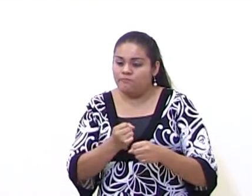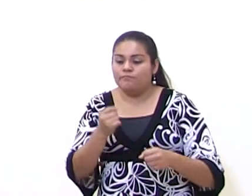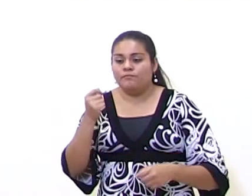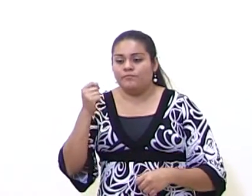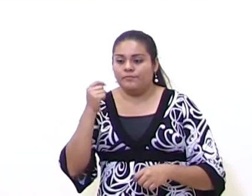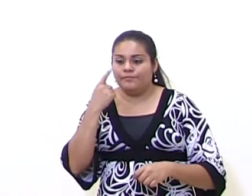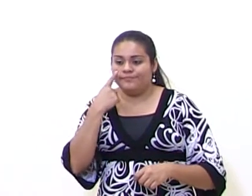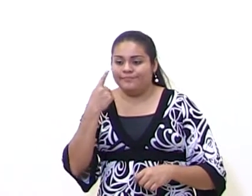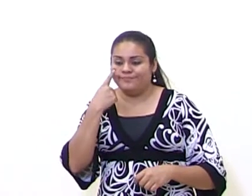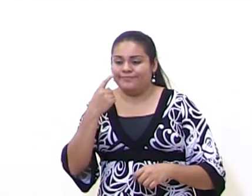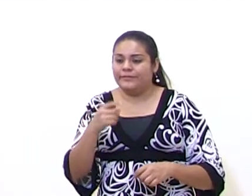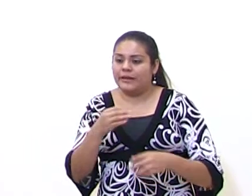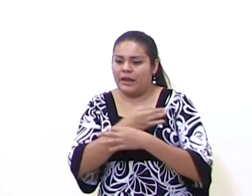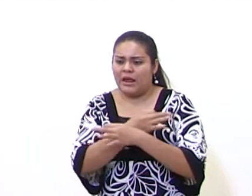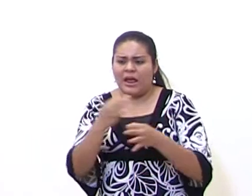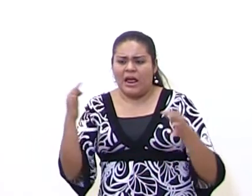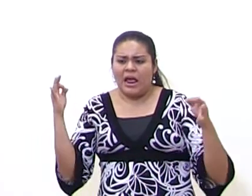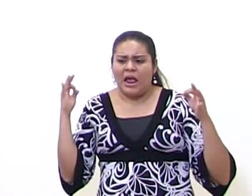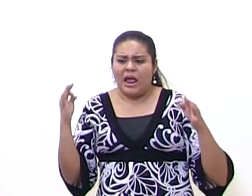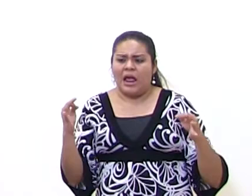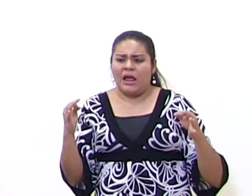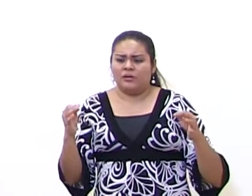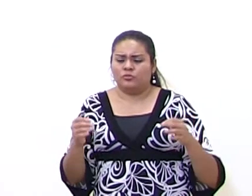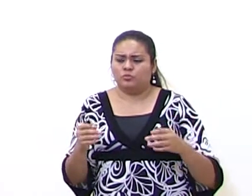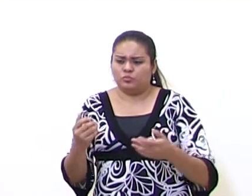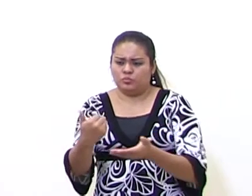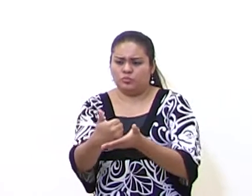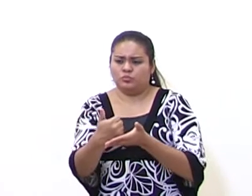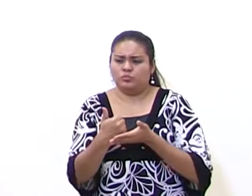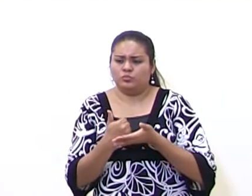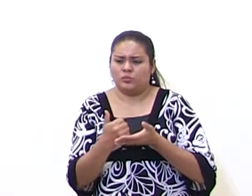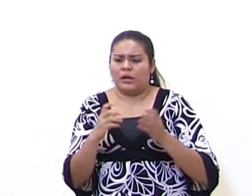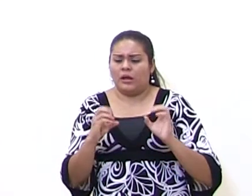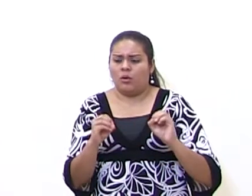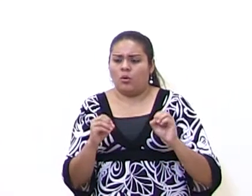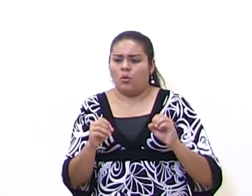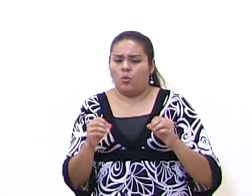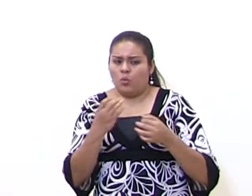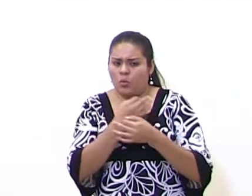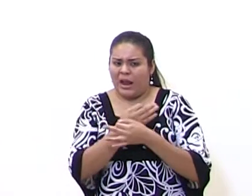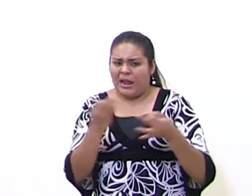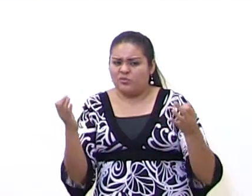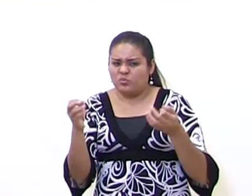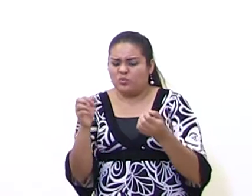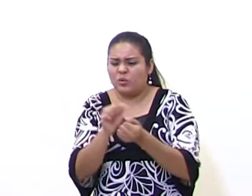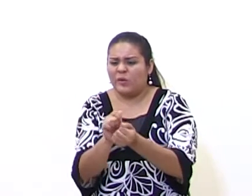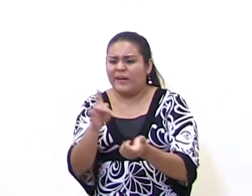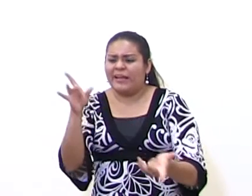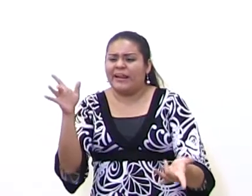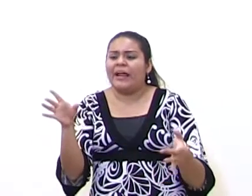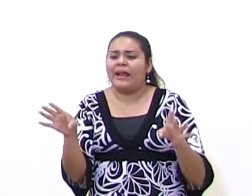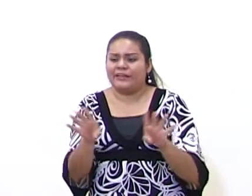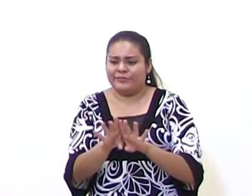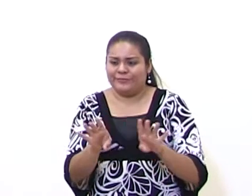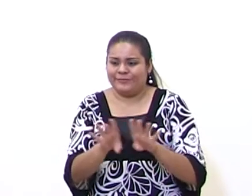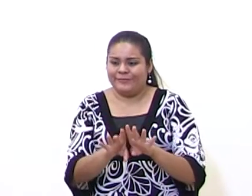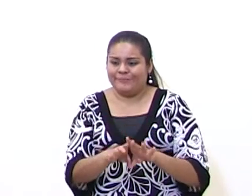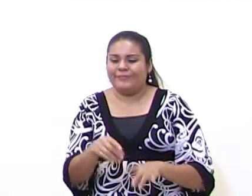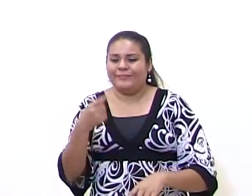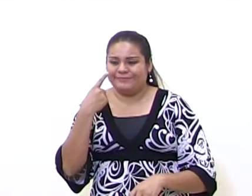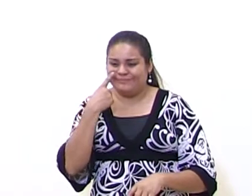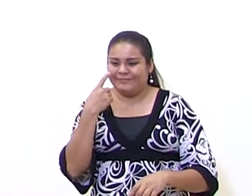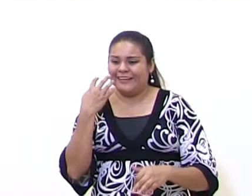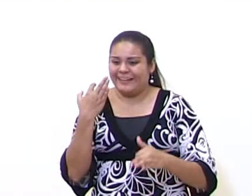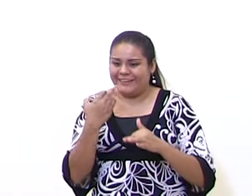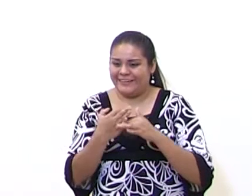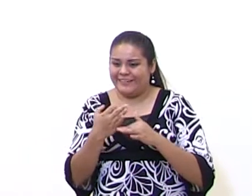mirar los efectos que producen esos mensajes publicitarios, que tengas en cuenta, decíamos, que ese